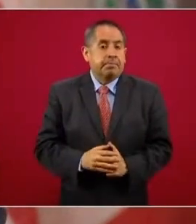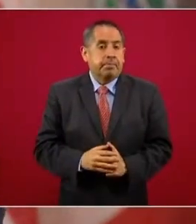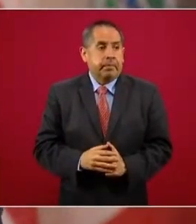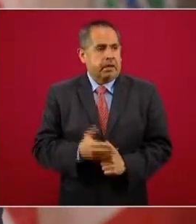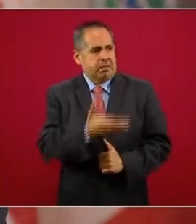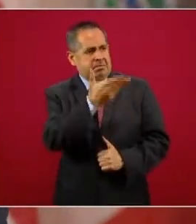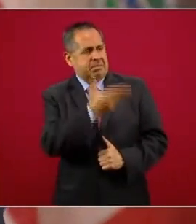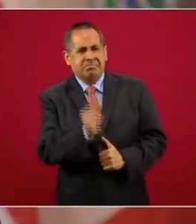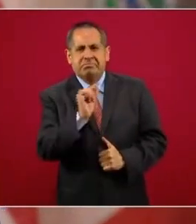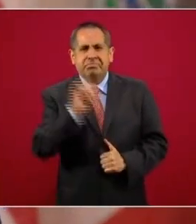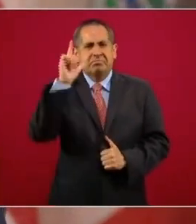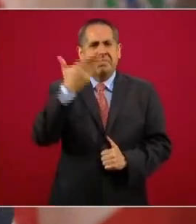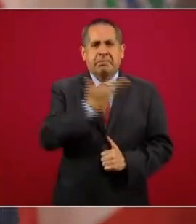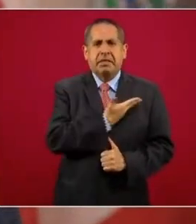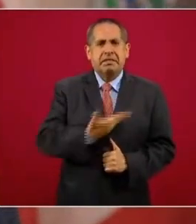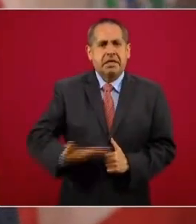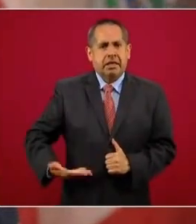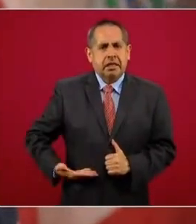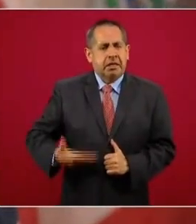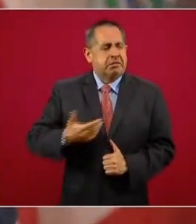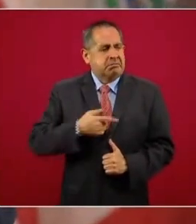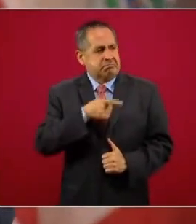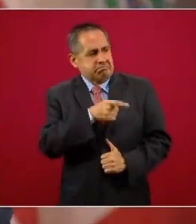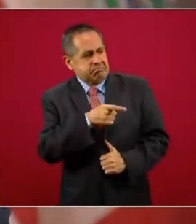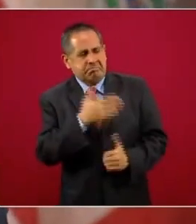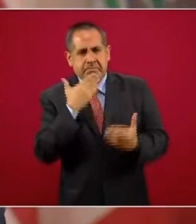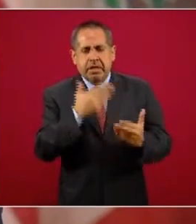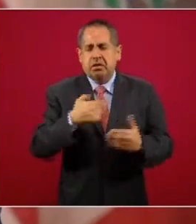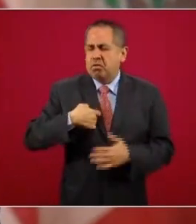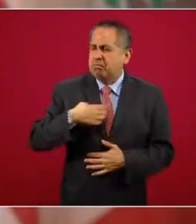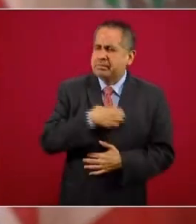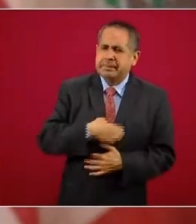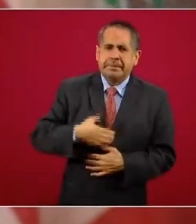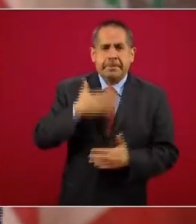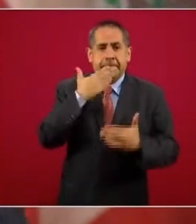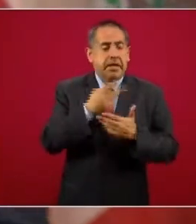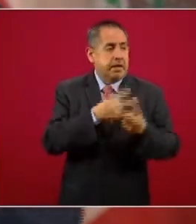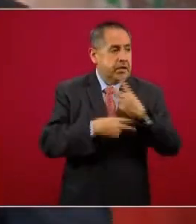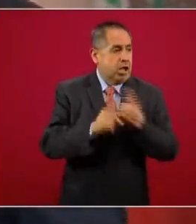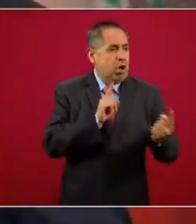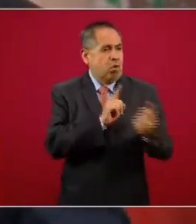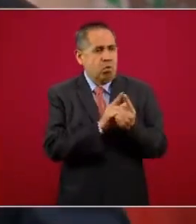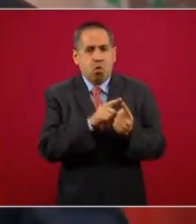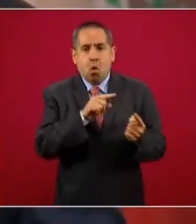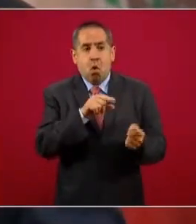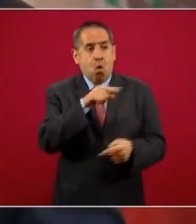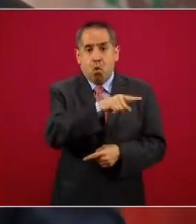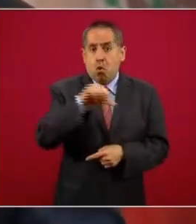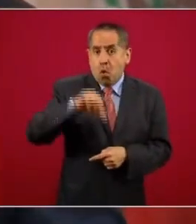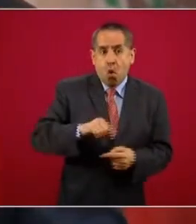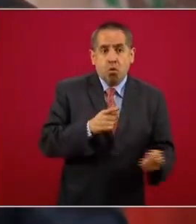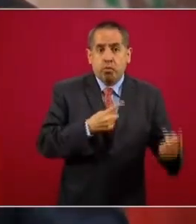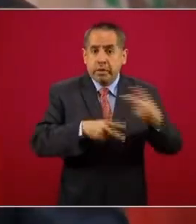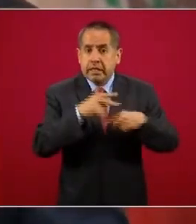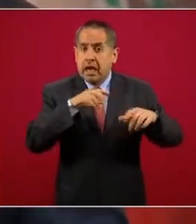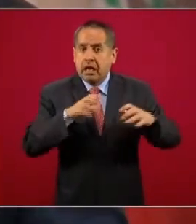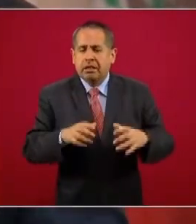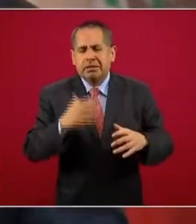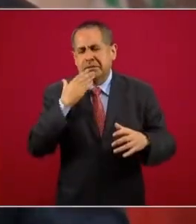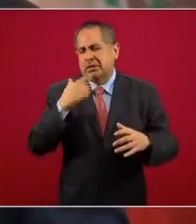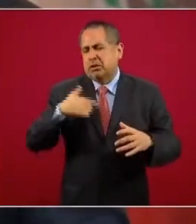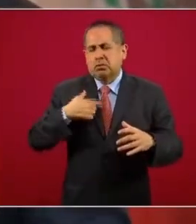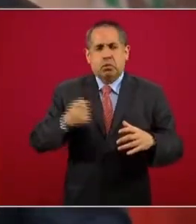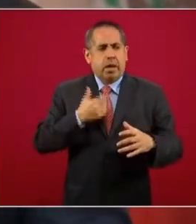gran presidente me gustaría decir que ha sido un placer tenerlo con nosotros el día de hoy y ha sido un privilegio tenerlo